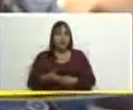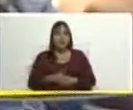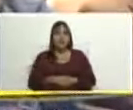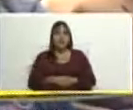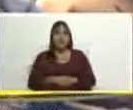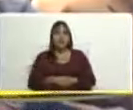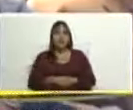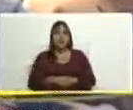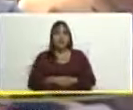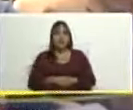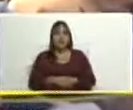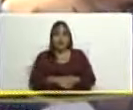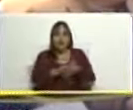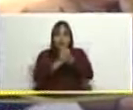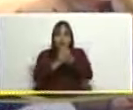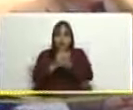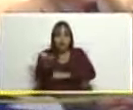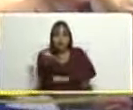compatriotas,